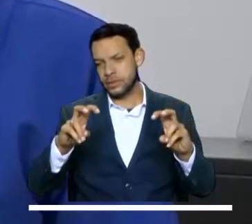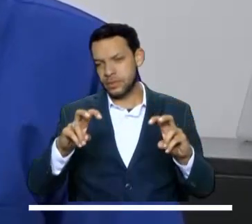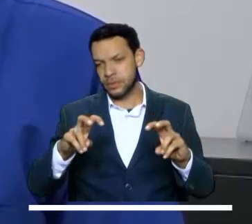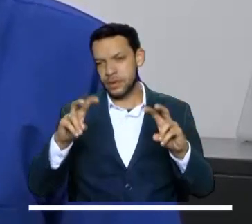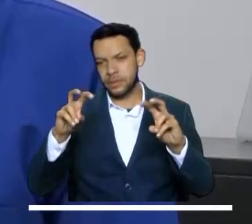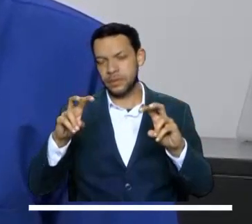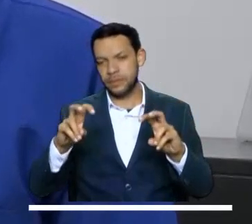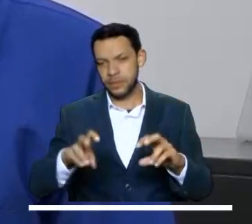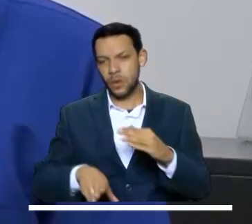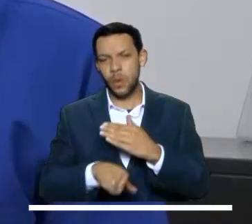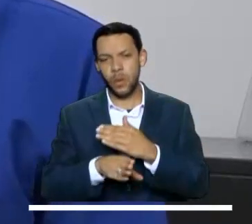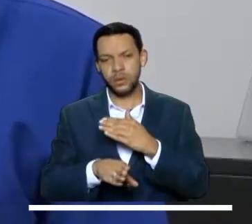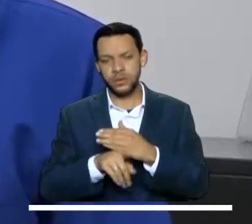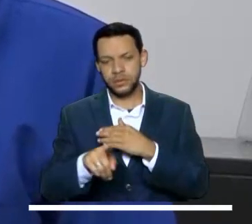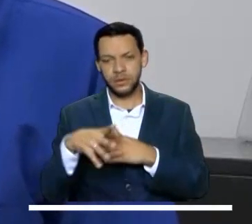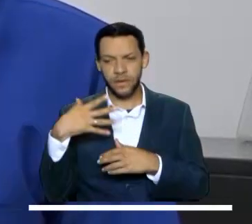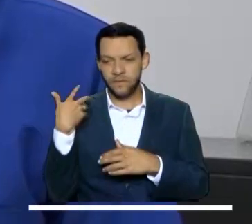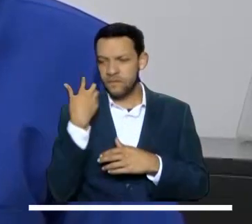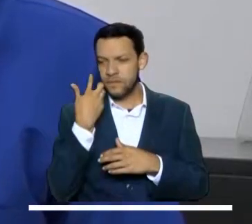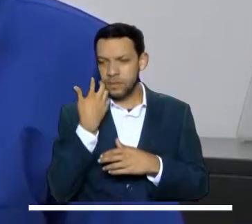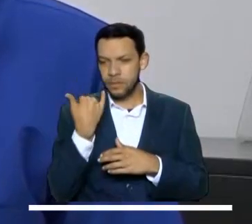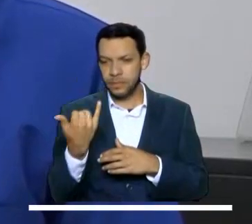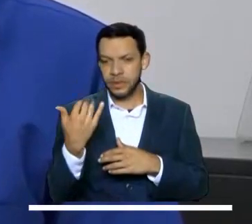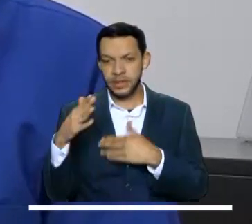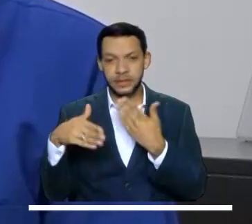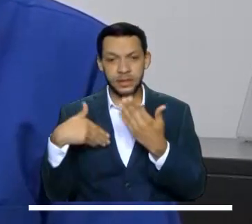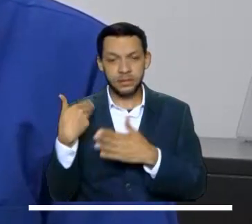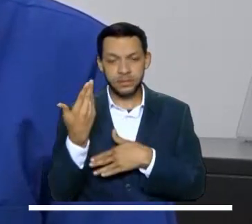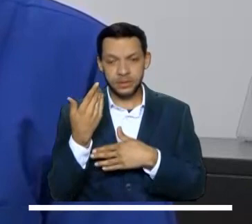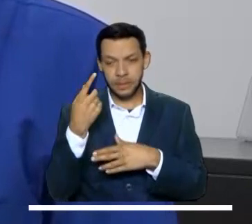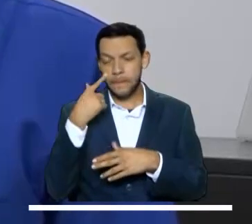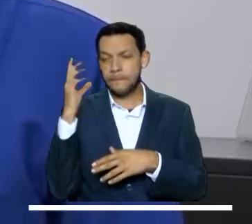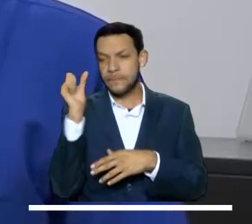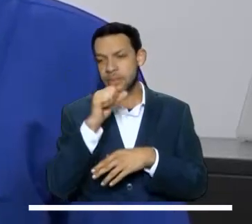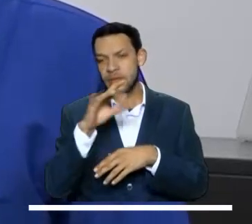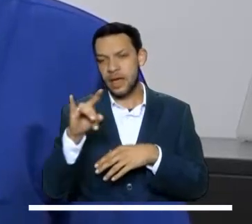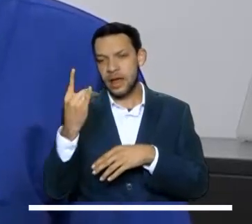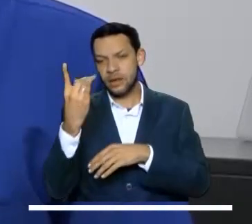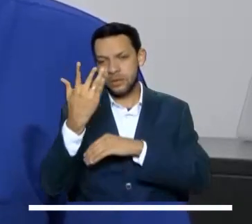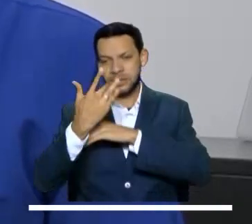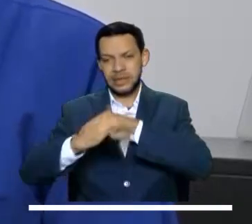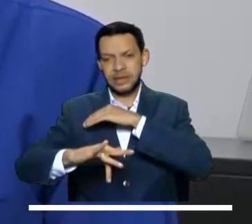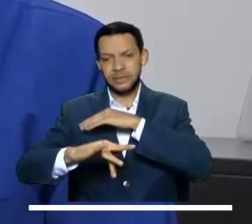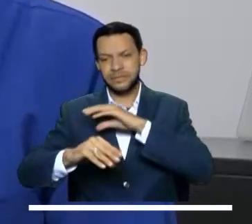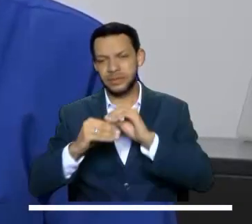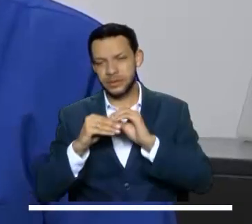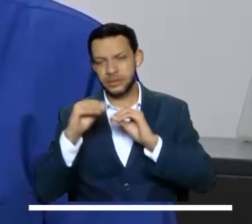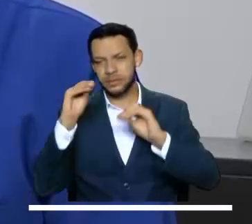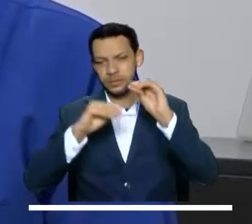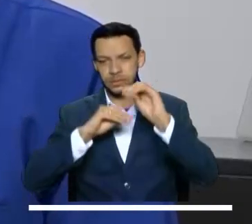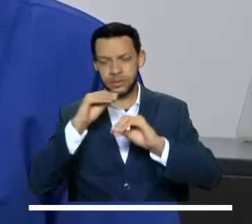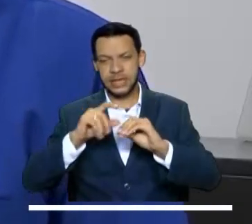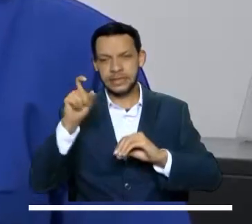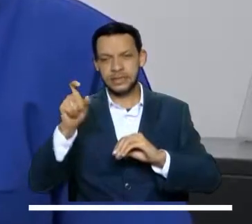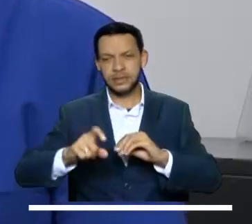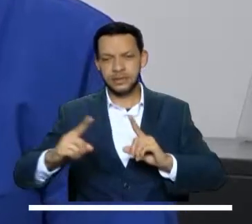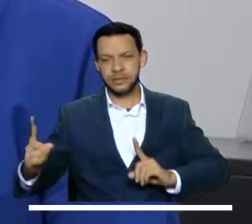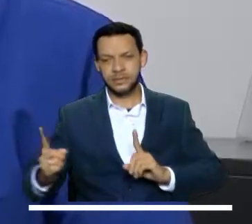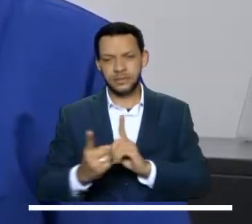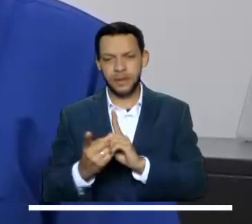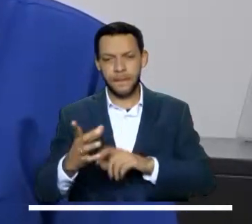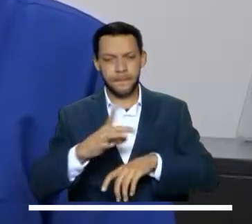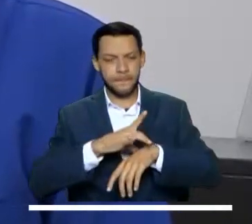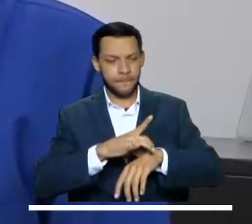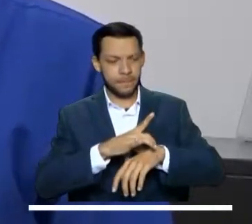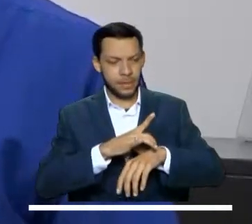avancen las enfermedades y después cuando tengamos que hacer un diagnóstico sea demasiado tarde. De ahí la importancia de consultar oportunamente al médico, así